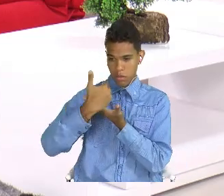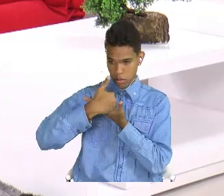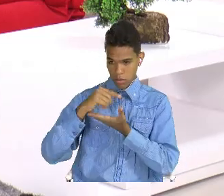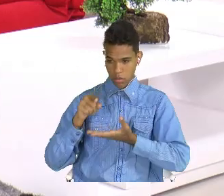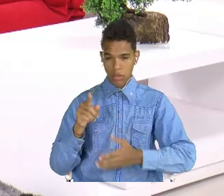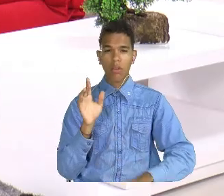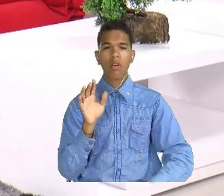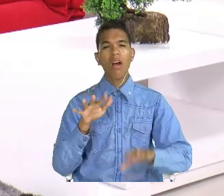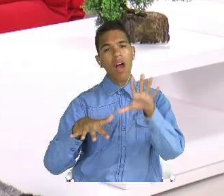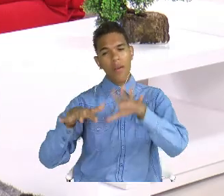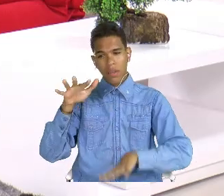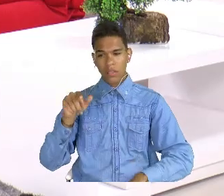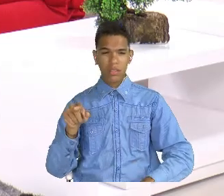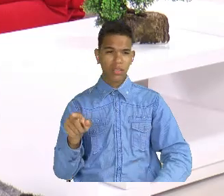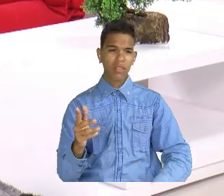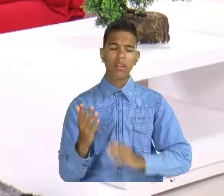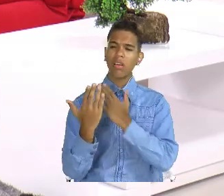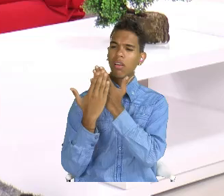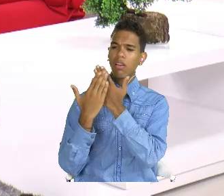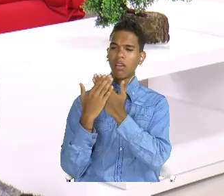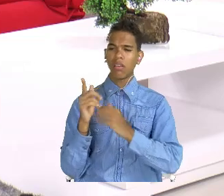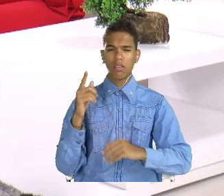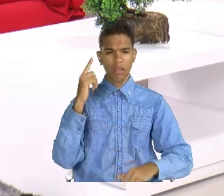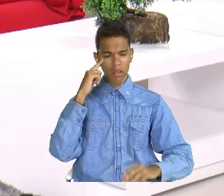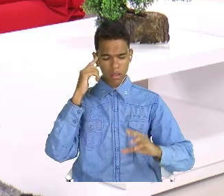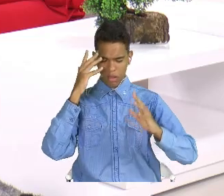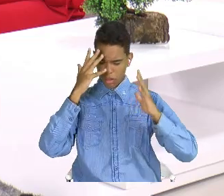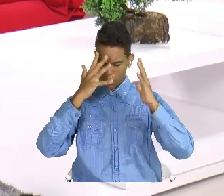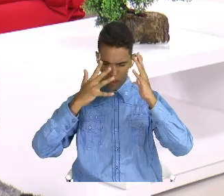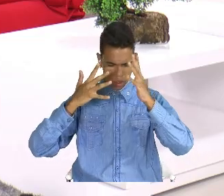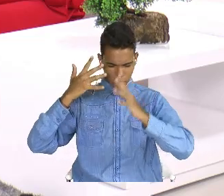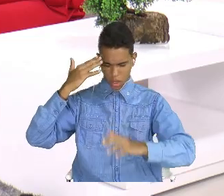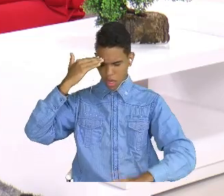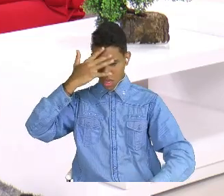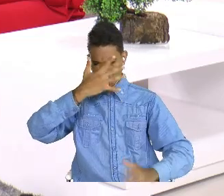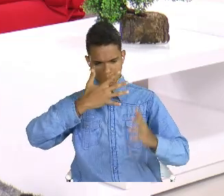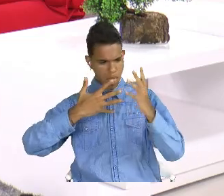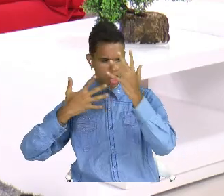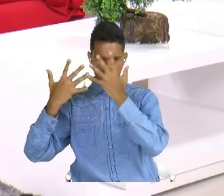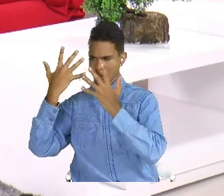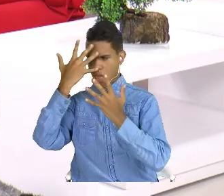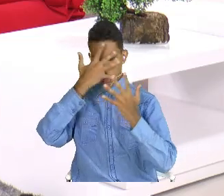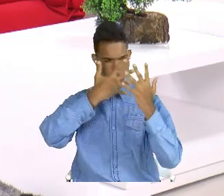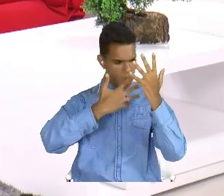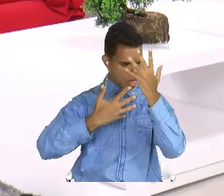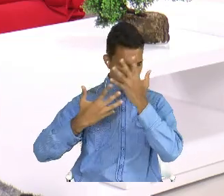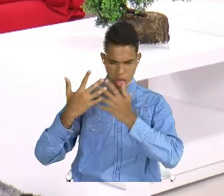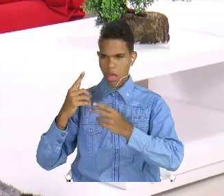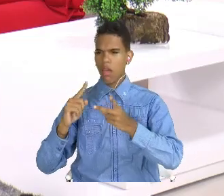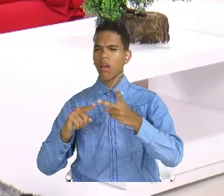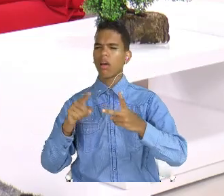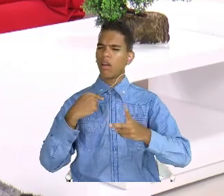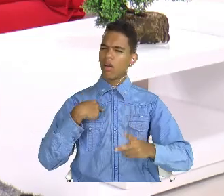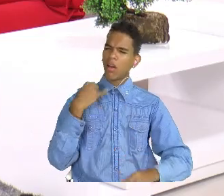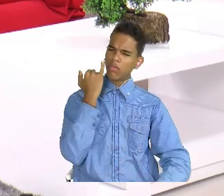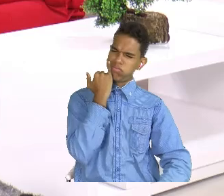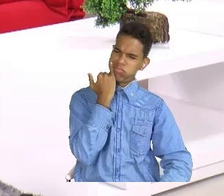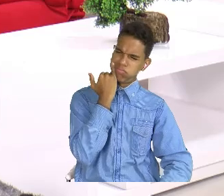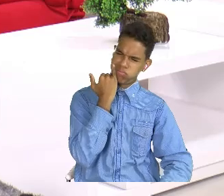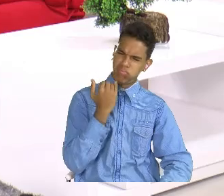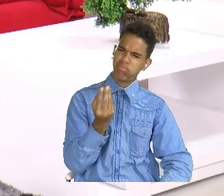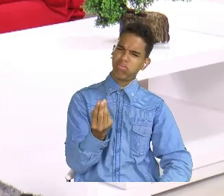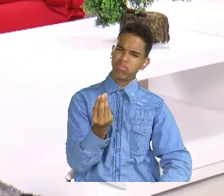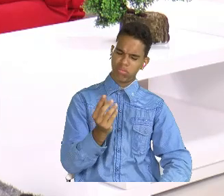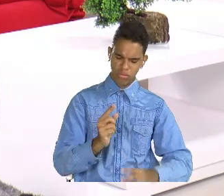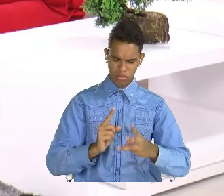viene refiriéndole a uno cuadros de mareos, cuadros de lo que les dije, doctor, estoy orinando mucho, estoy sintiendo